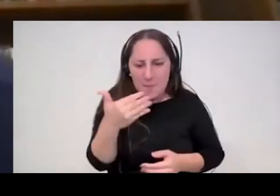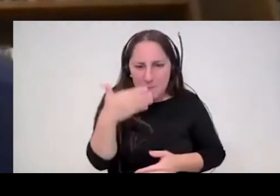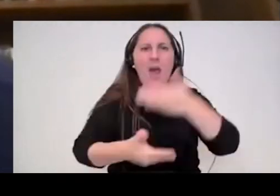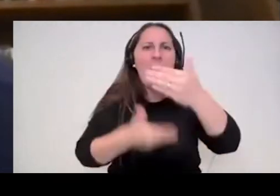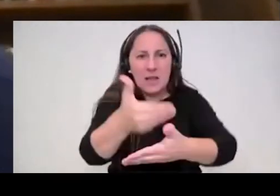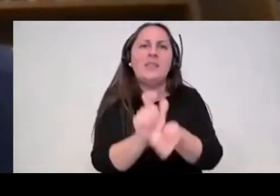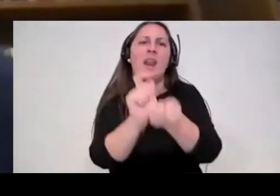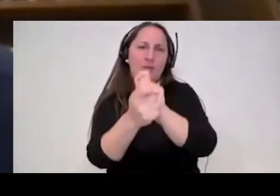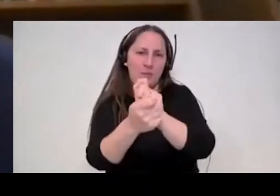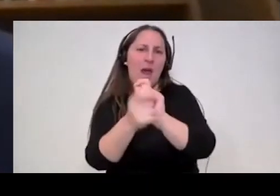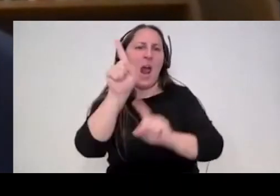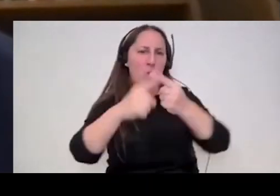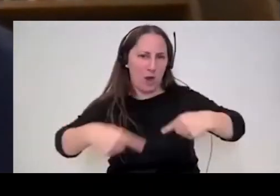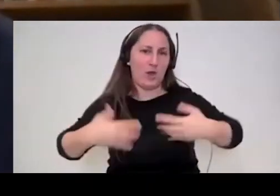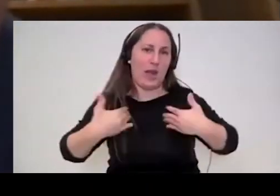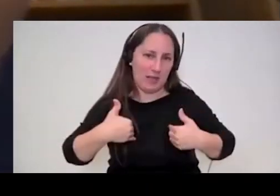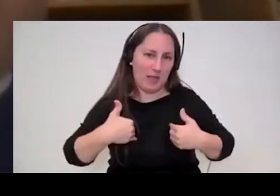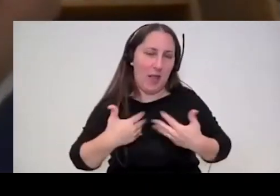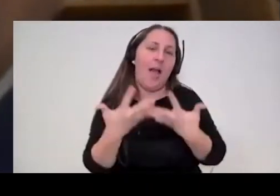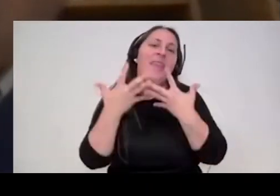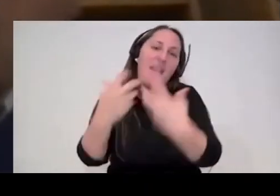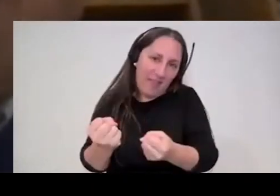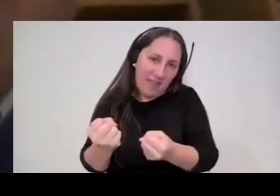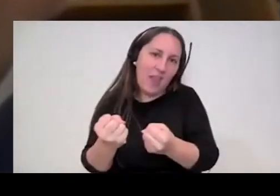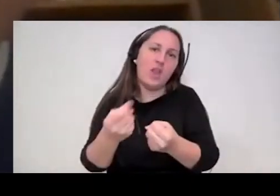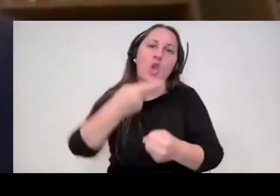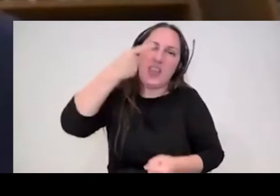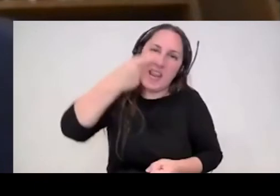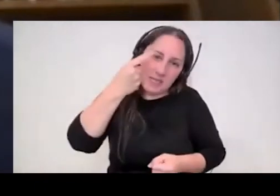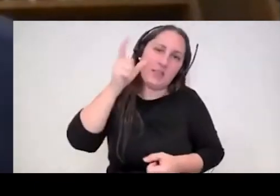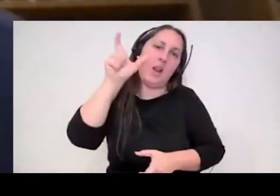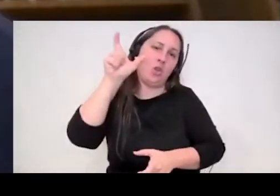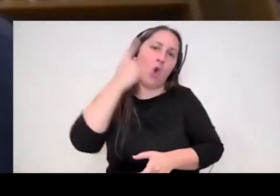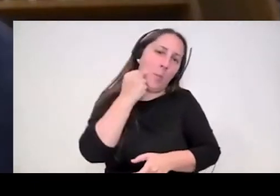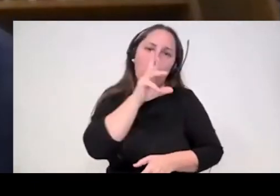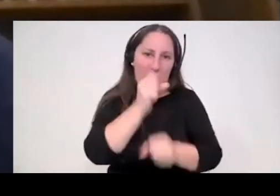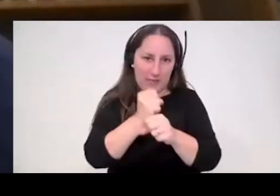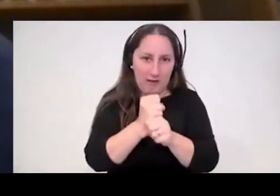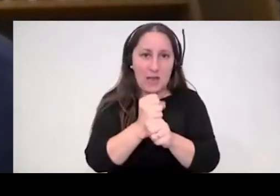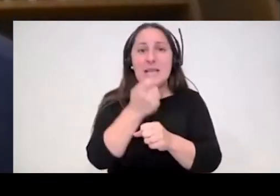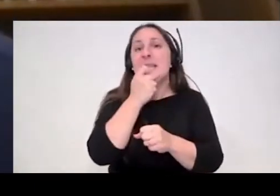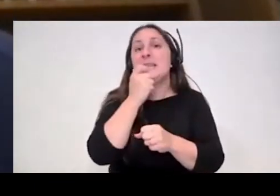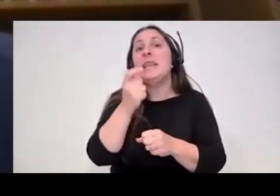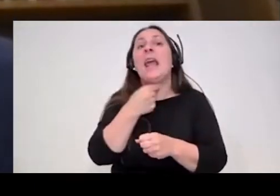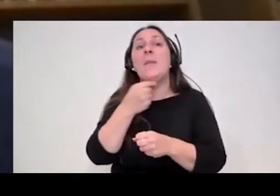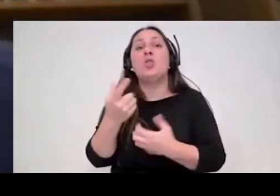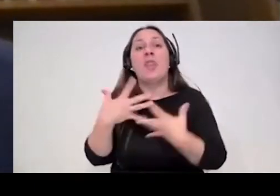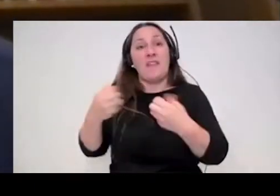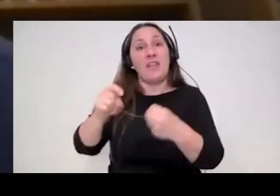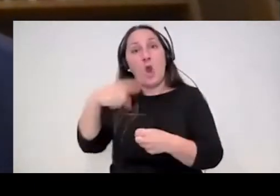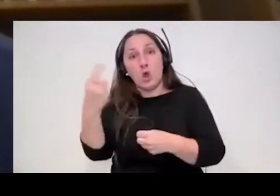Argentina, en defensa de los intereses de los trabajadores y las trabajadoras. Si queremos defender otros intereses, bueno,